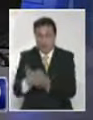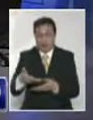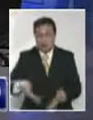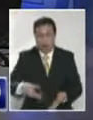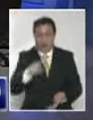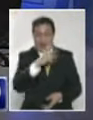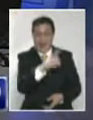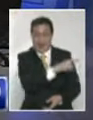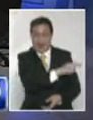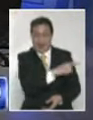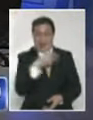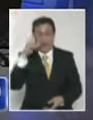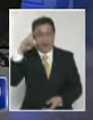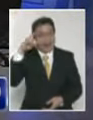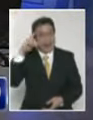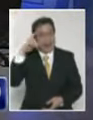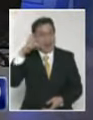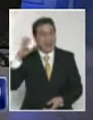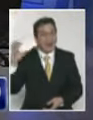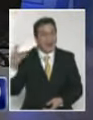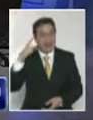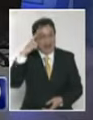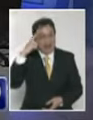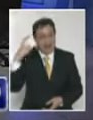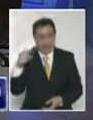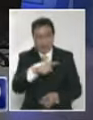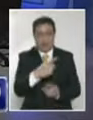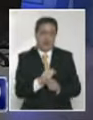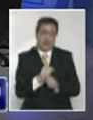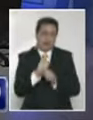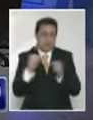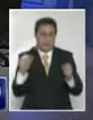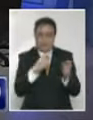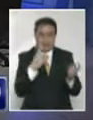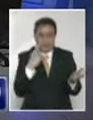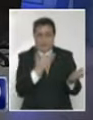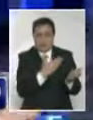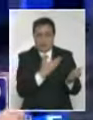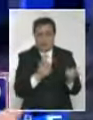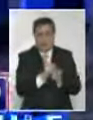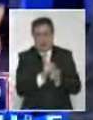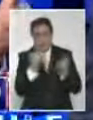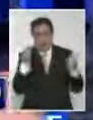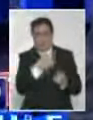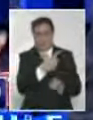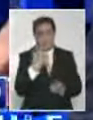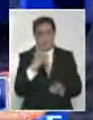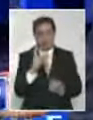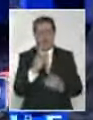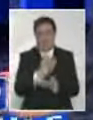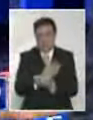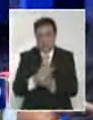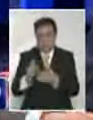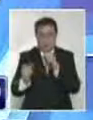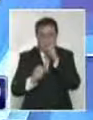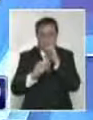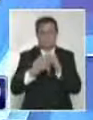cree... cosas que son increíbles, digamos, o sea, que son de verdad increíbles, o sea, decir que no pasaron. Oye, cosas. Soy